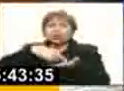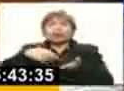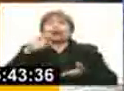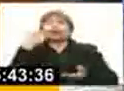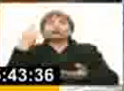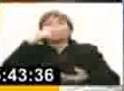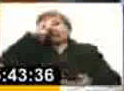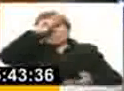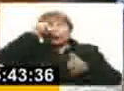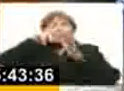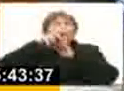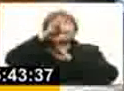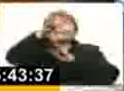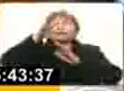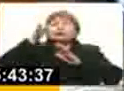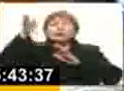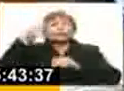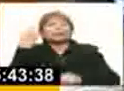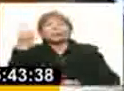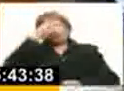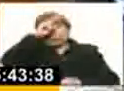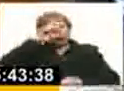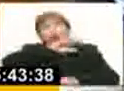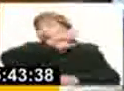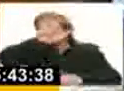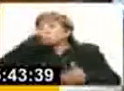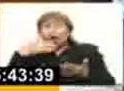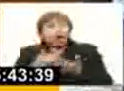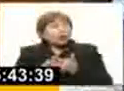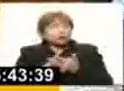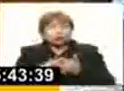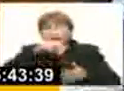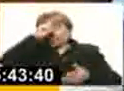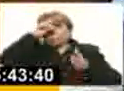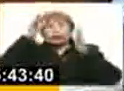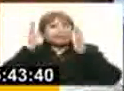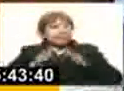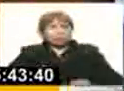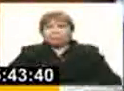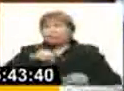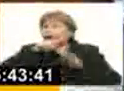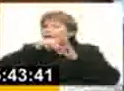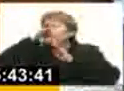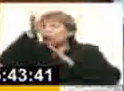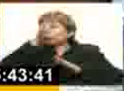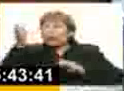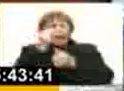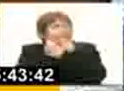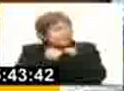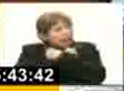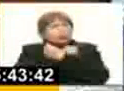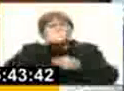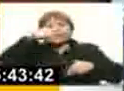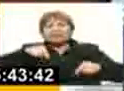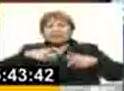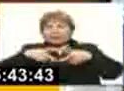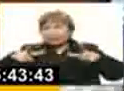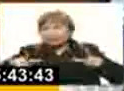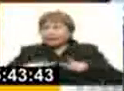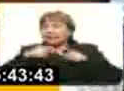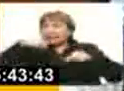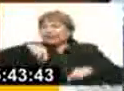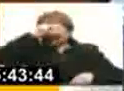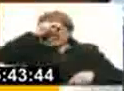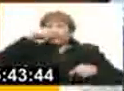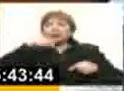sólo dos del perú profundos son peruanos todos somos el perú profundo señores todos todos amamos esta tierra hemos nacido en esta